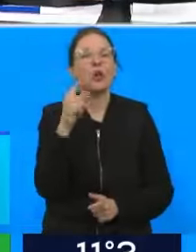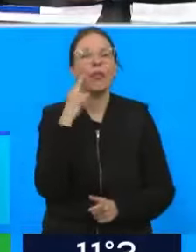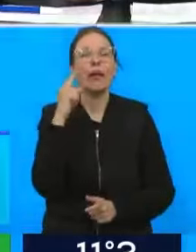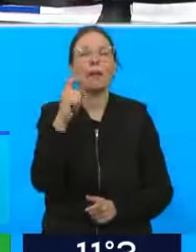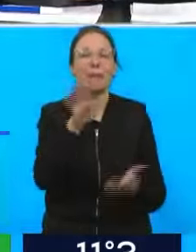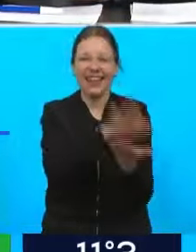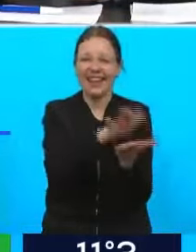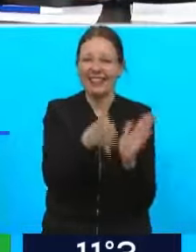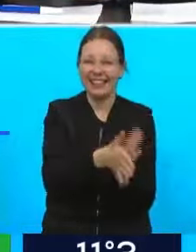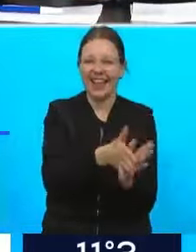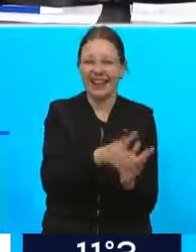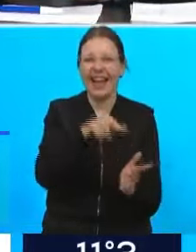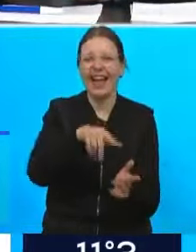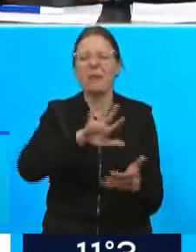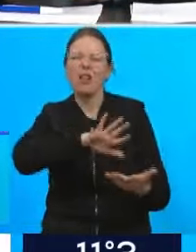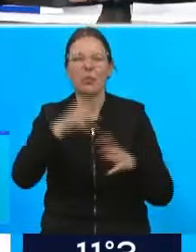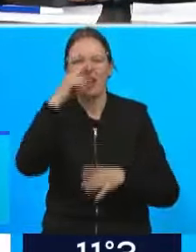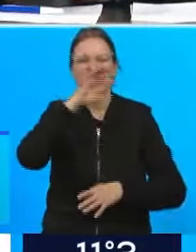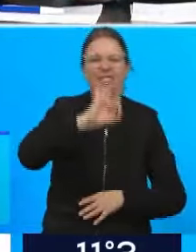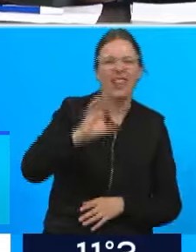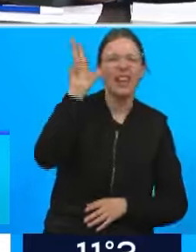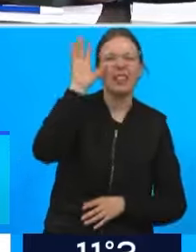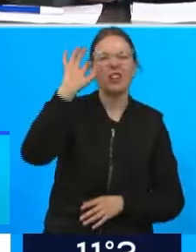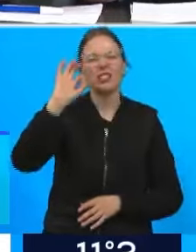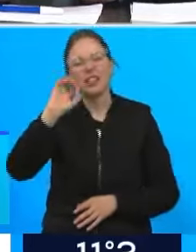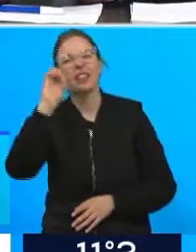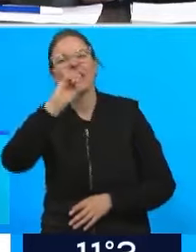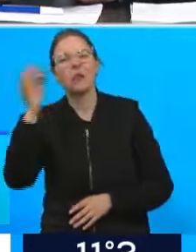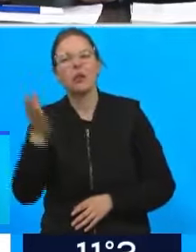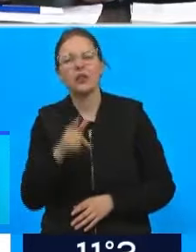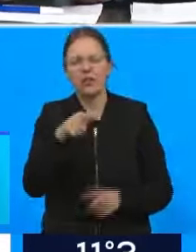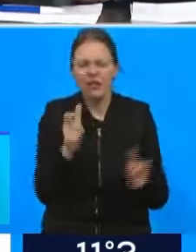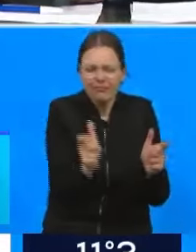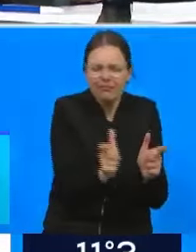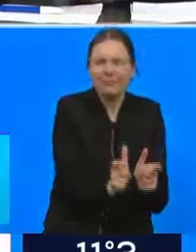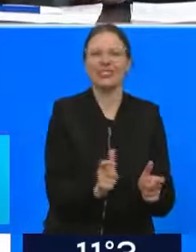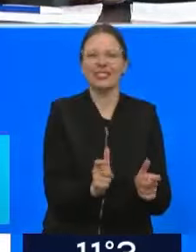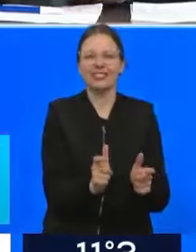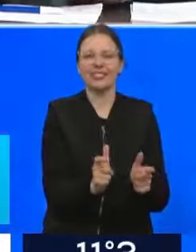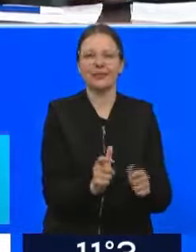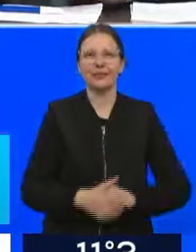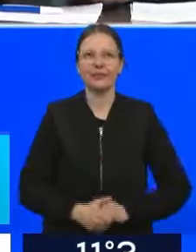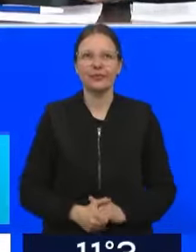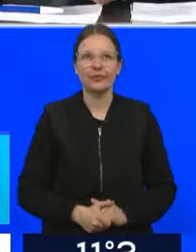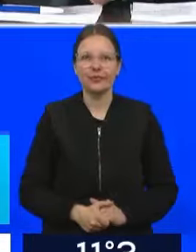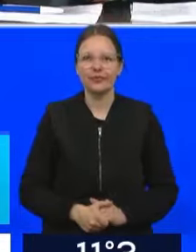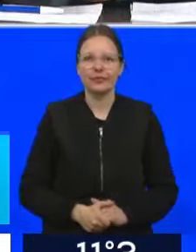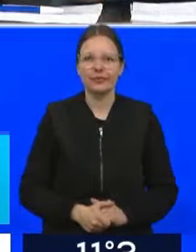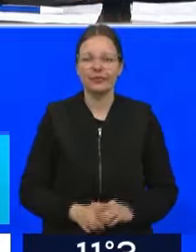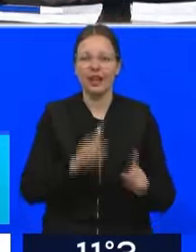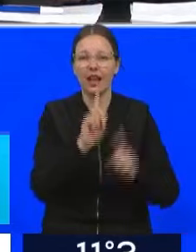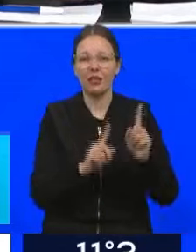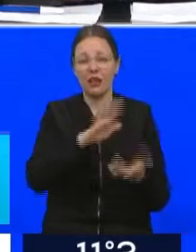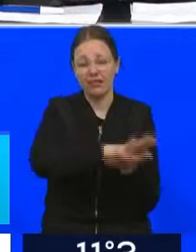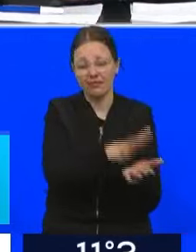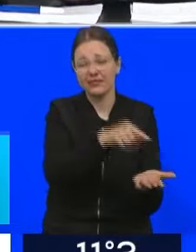el 70-80% son minifundistas, que cada vez son menos, y esas áreas productivas quedan